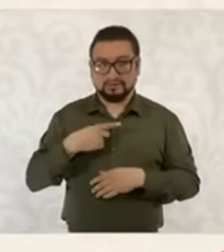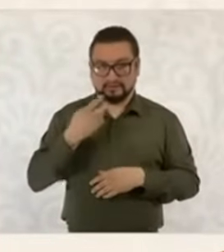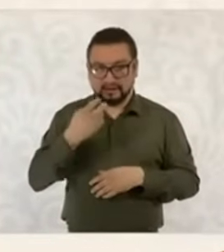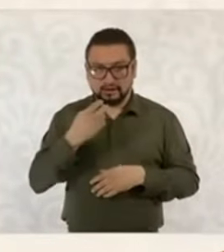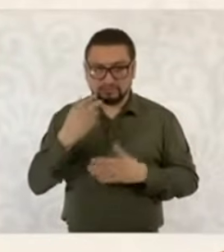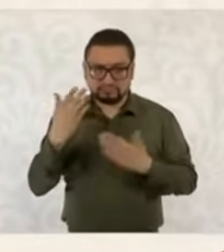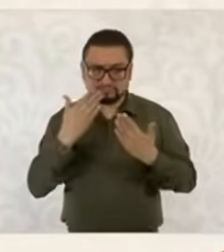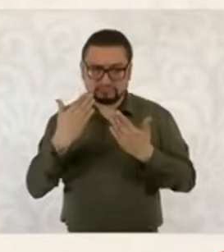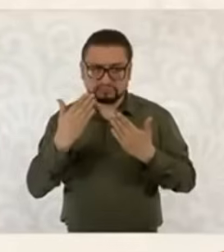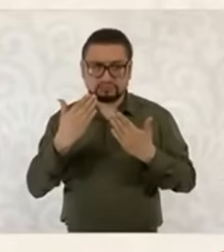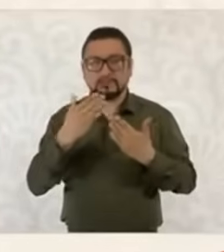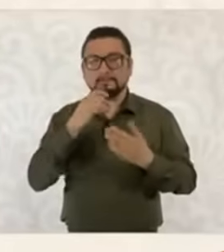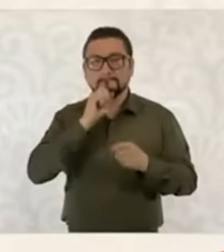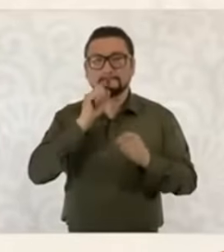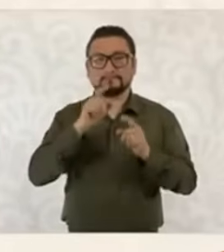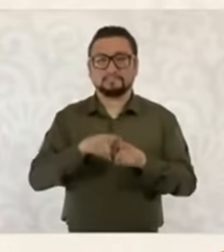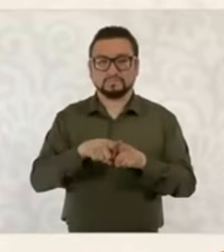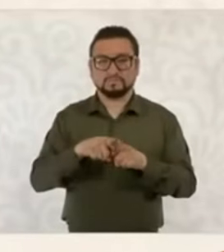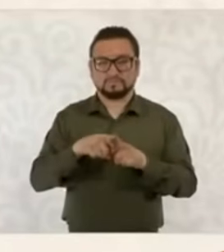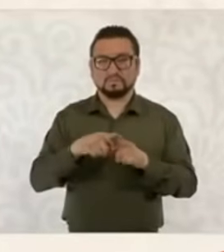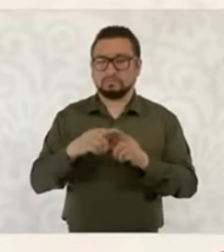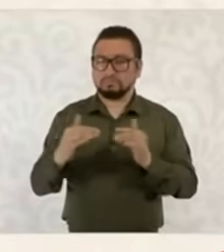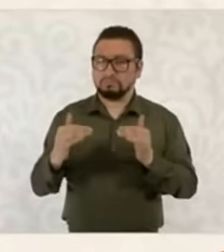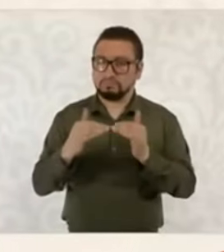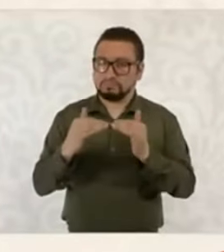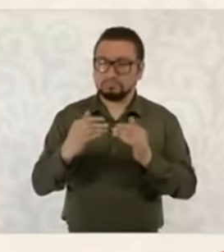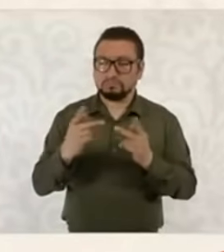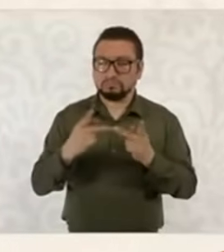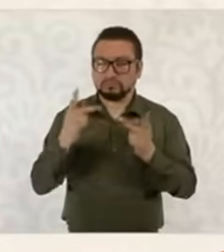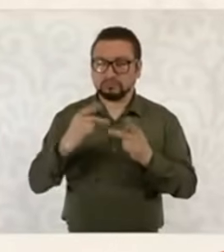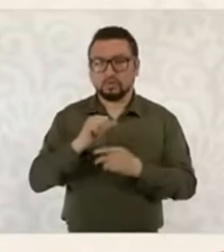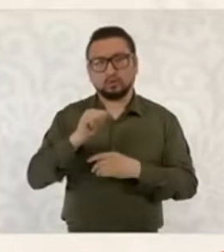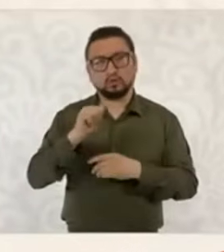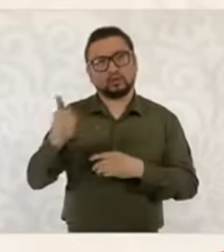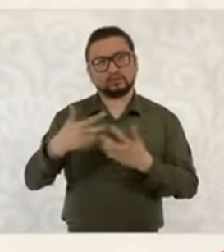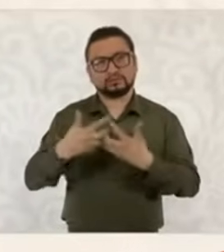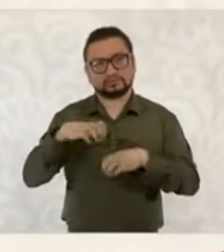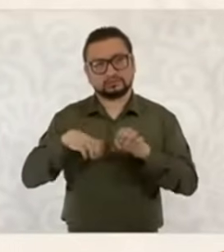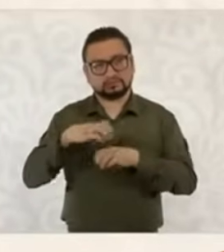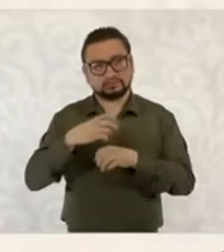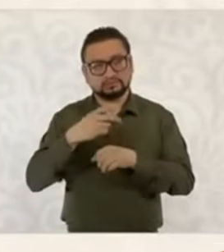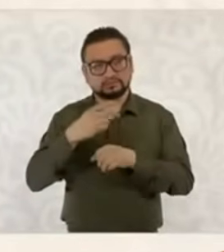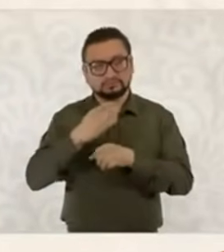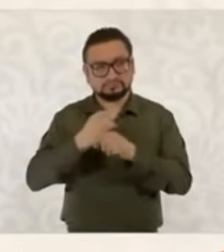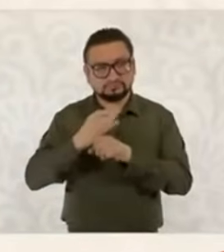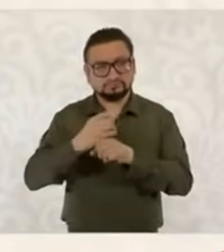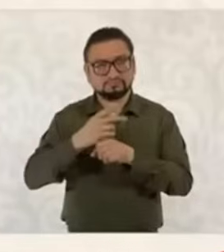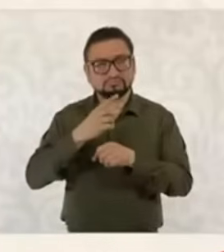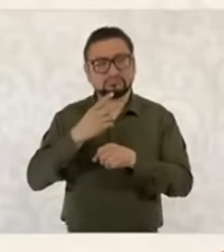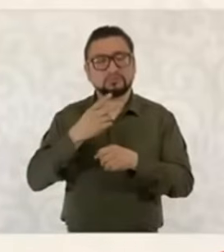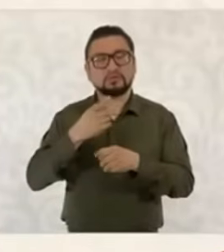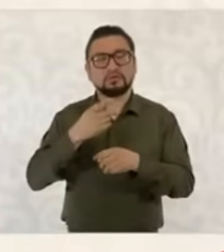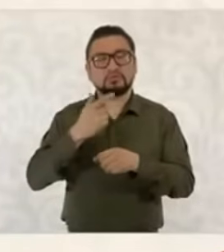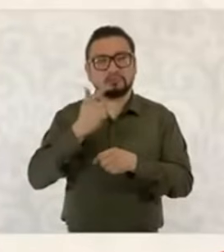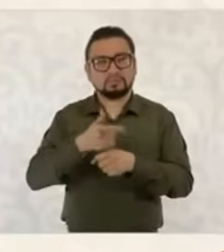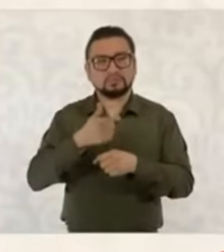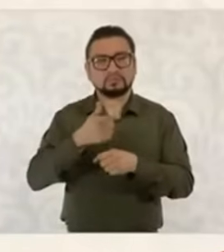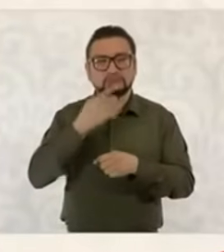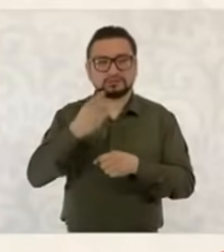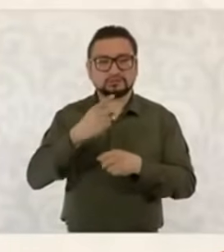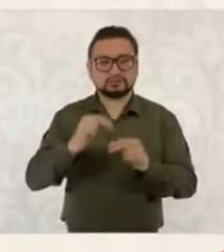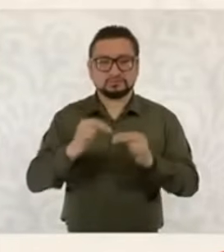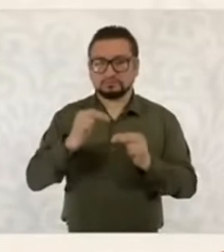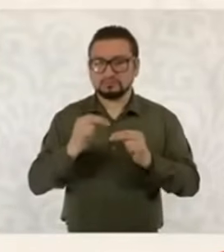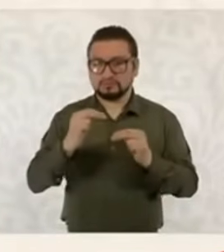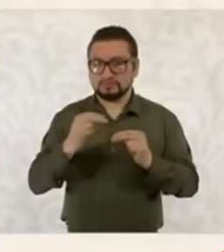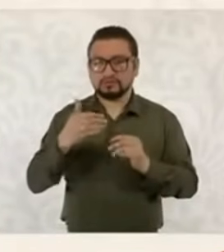mismo tiempo, de manera coincidente, otra de las calificadoras más importantes aumentó por